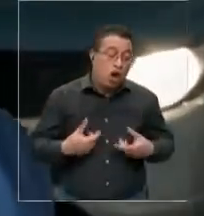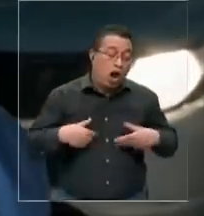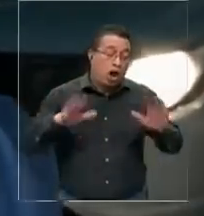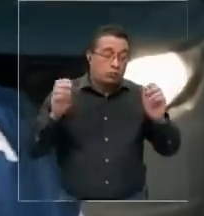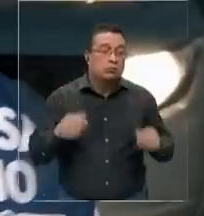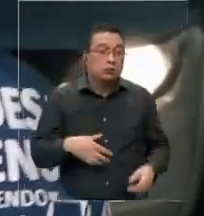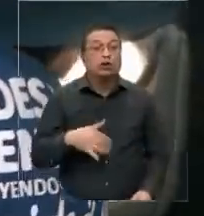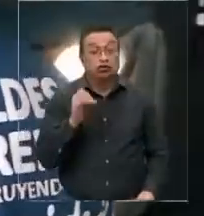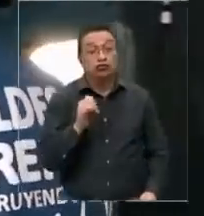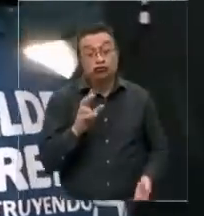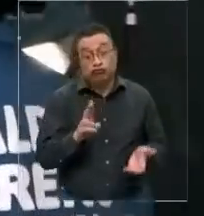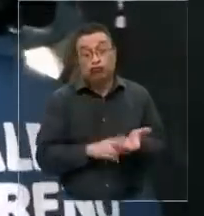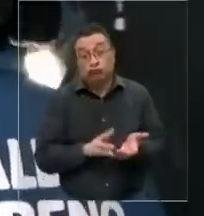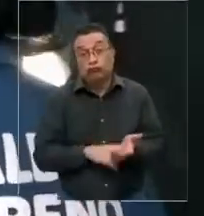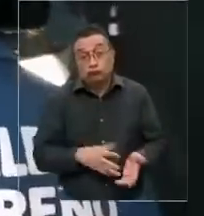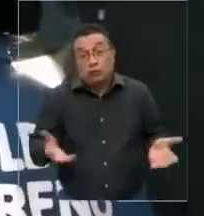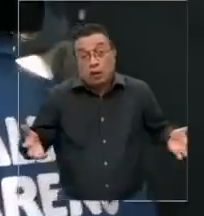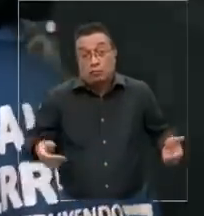po.